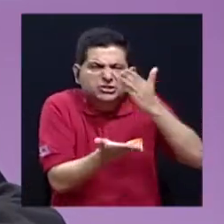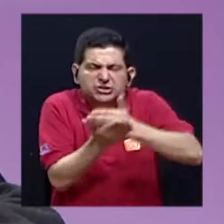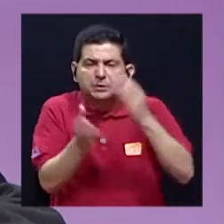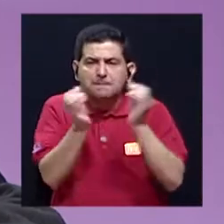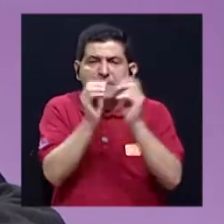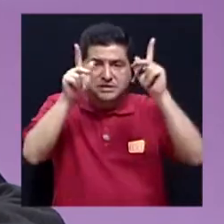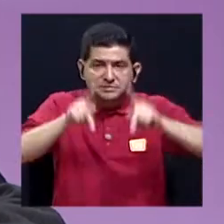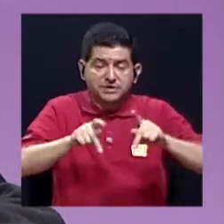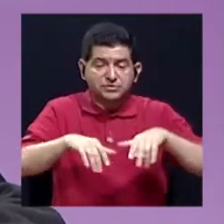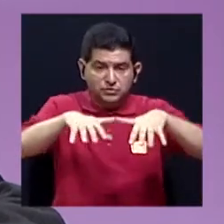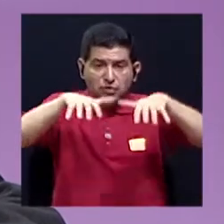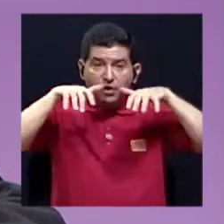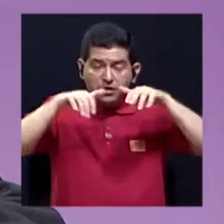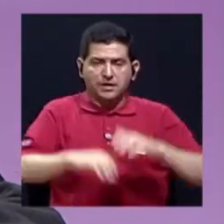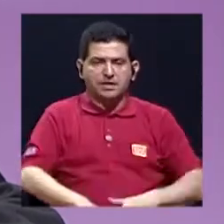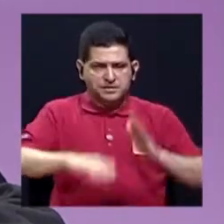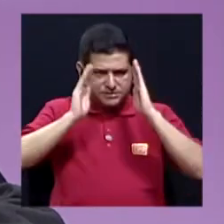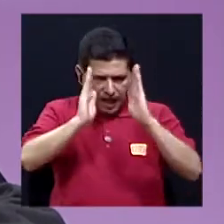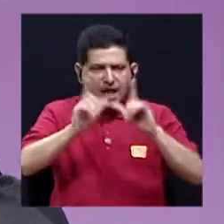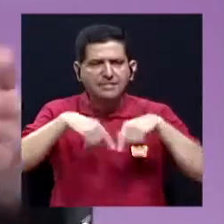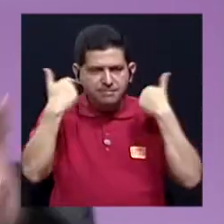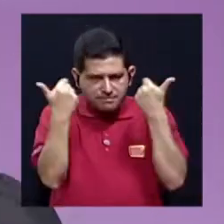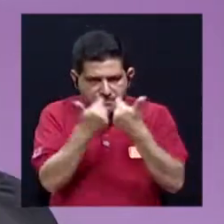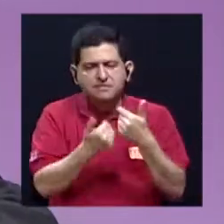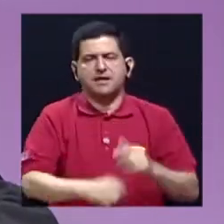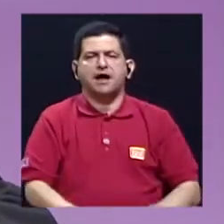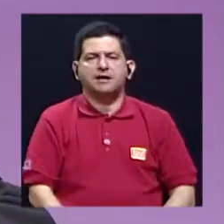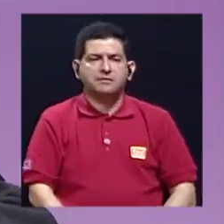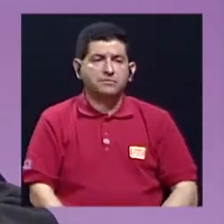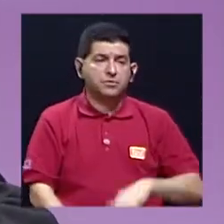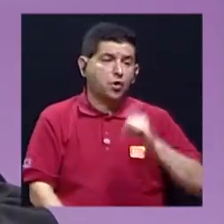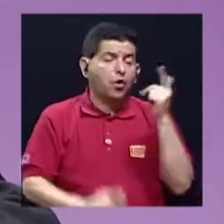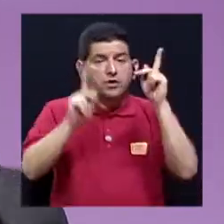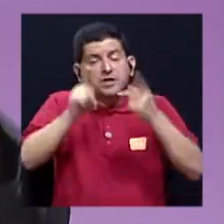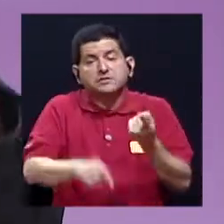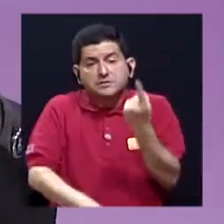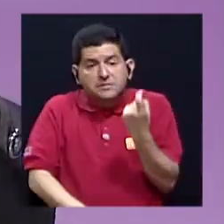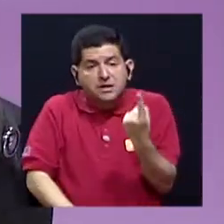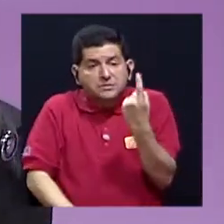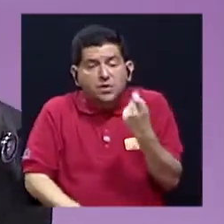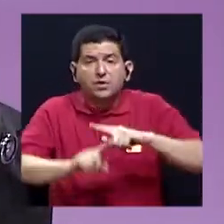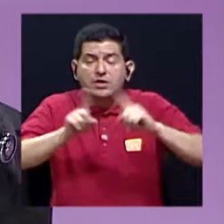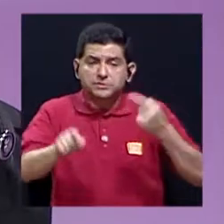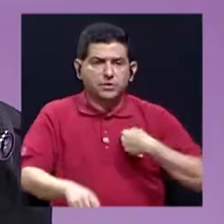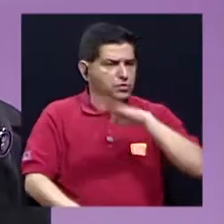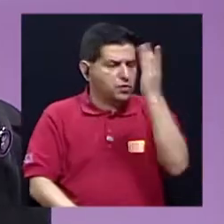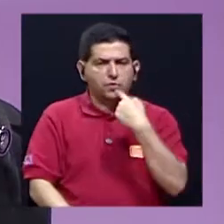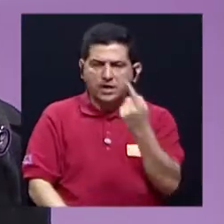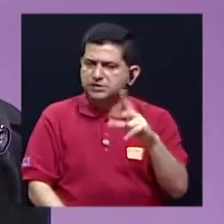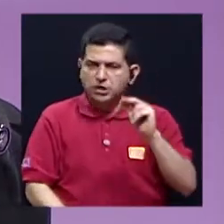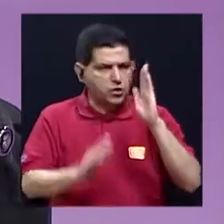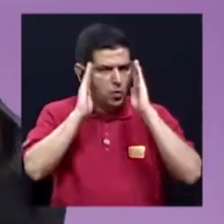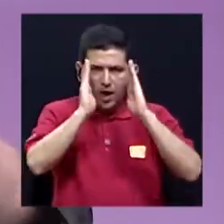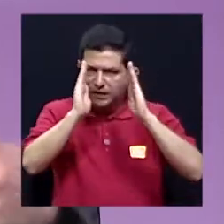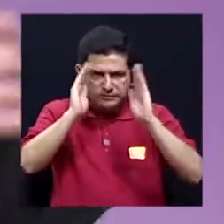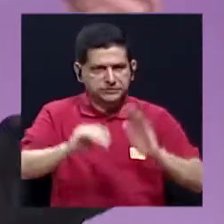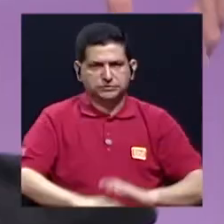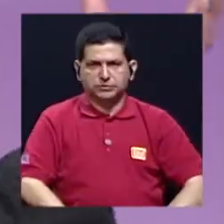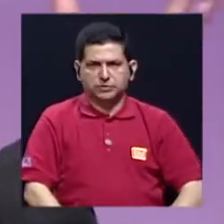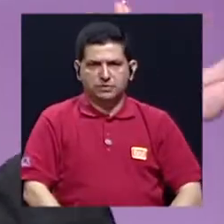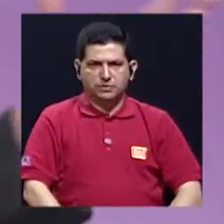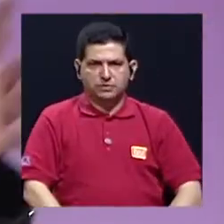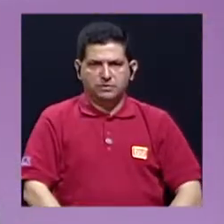público presente. Atendamos este grupo porque ya que faltaron otros y demás, pero yo nunca dije que no lo iba a atender. Pero